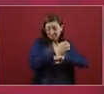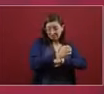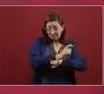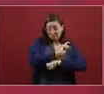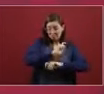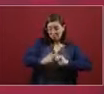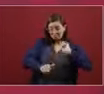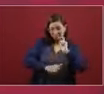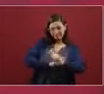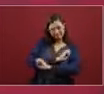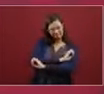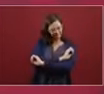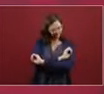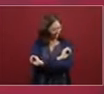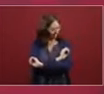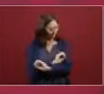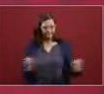los municipios.